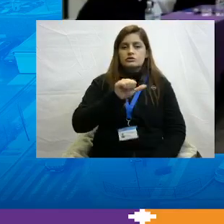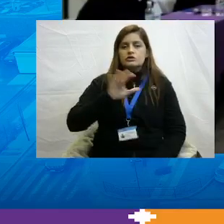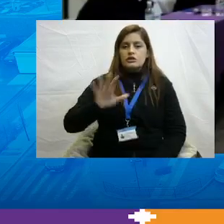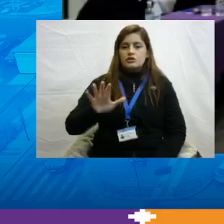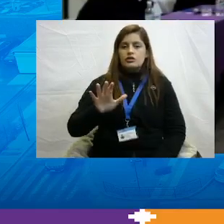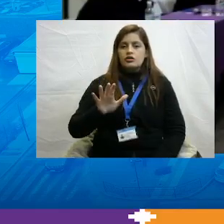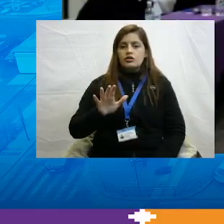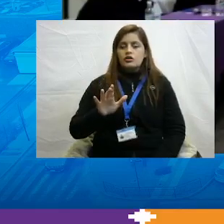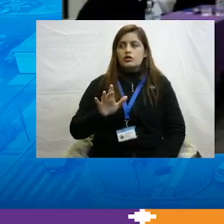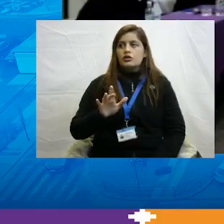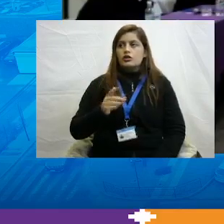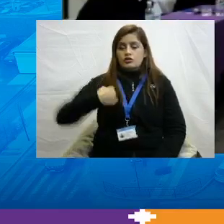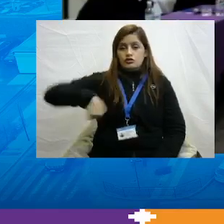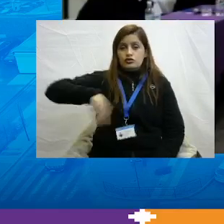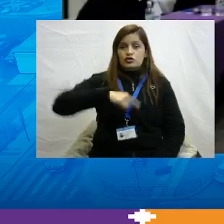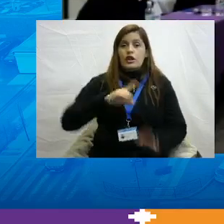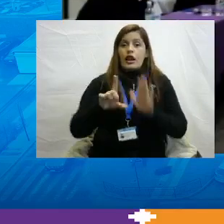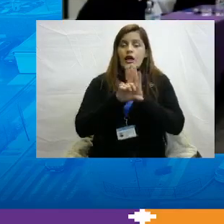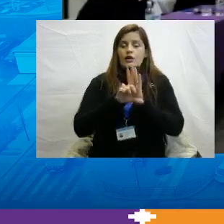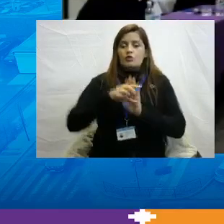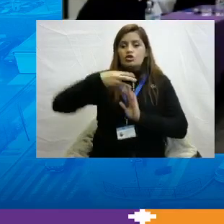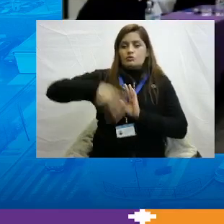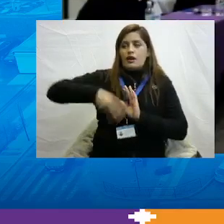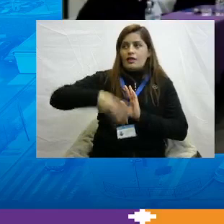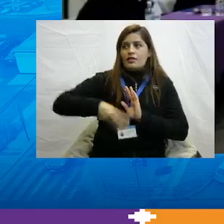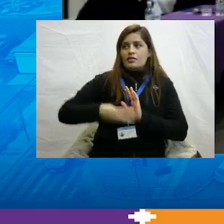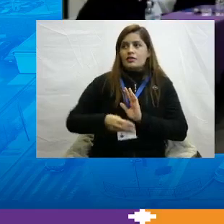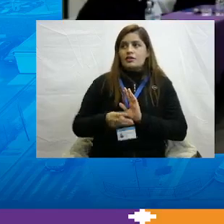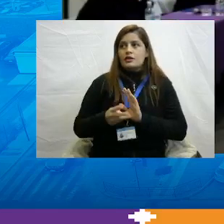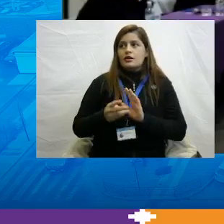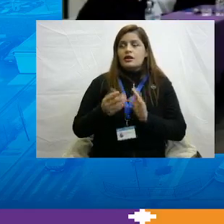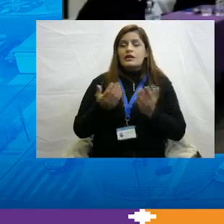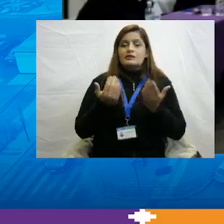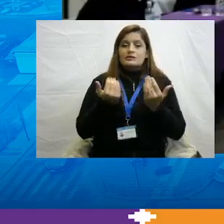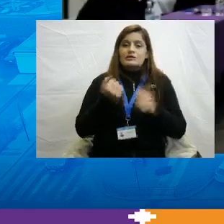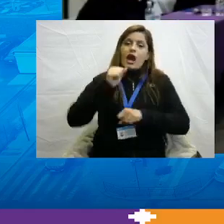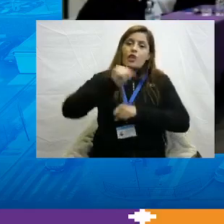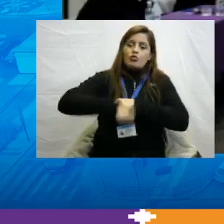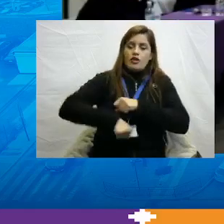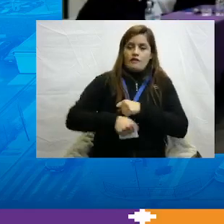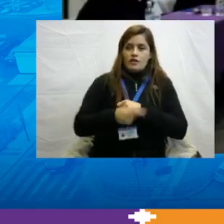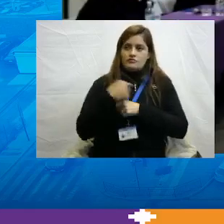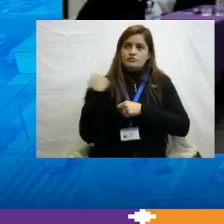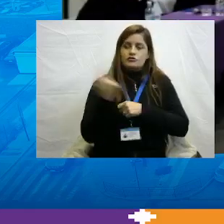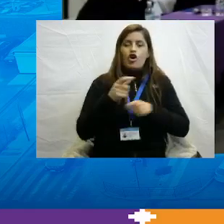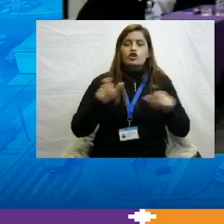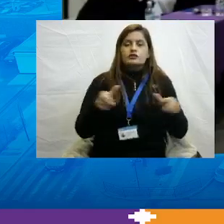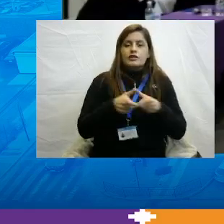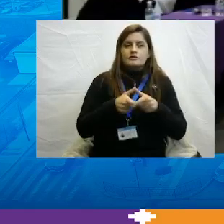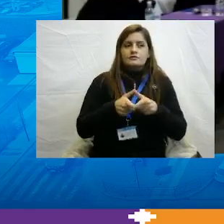Orgánica Constitucional de Municipalidades, solicito que se apruebe la presente conciliación.